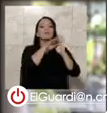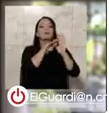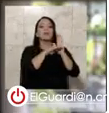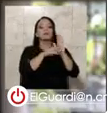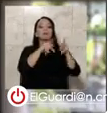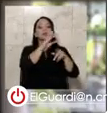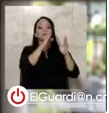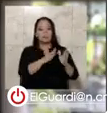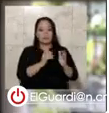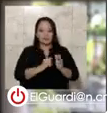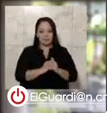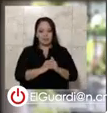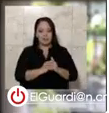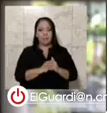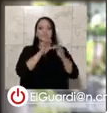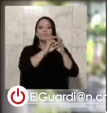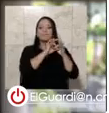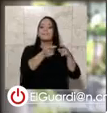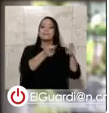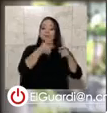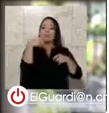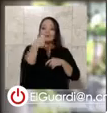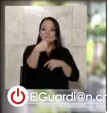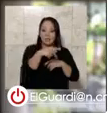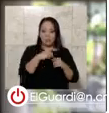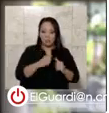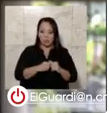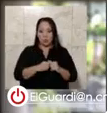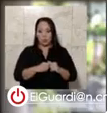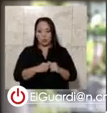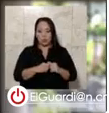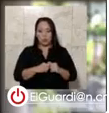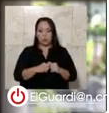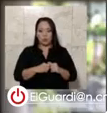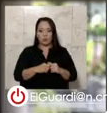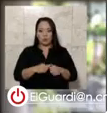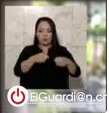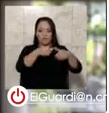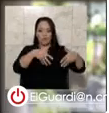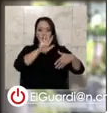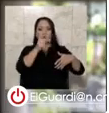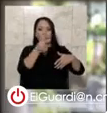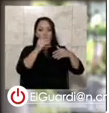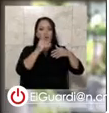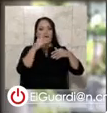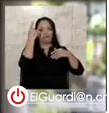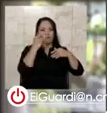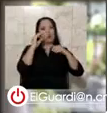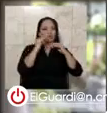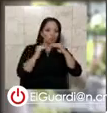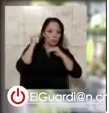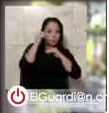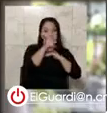los costarricenses, tiene que ver con el manejo del riesgo de las redes 5G y superiores, porque como